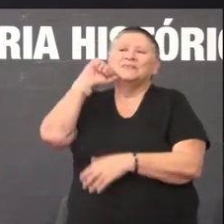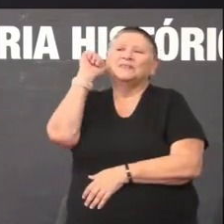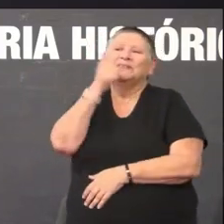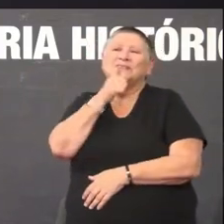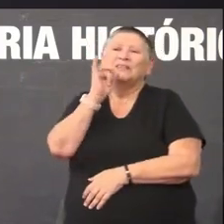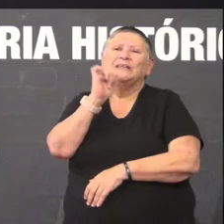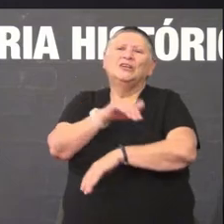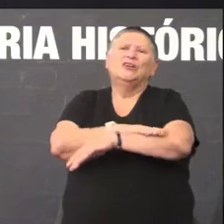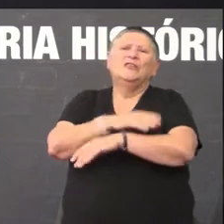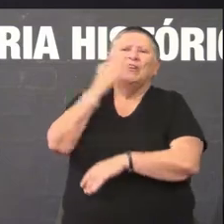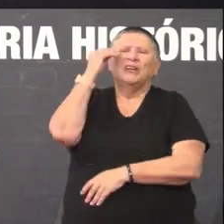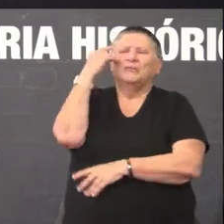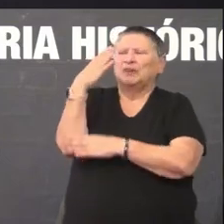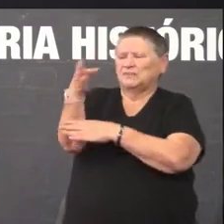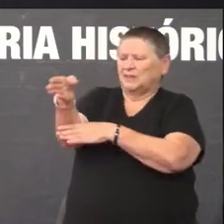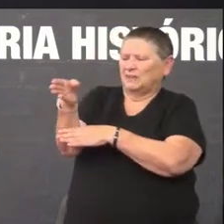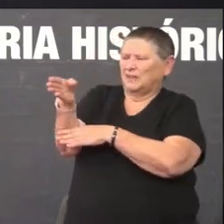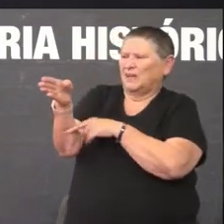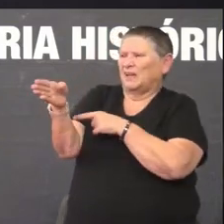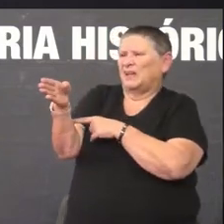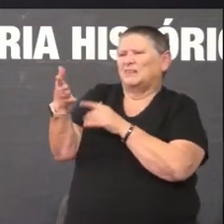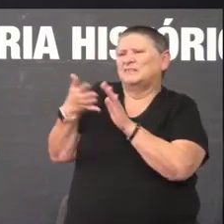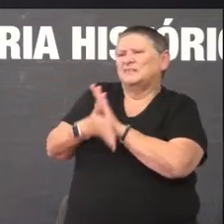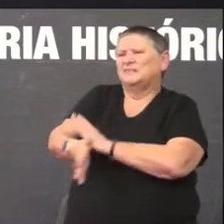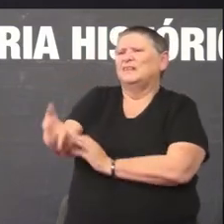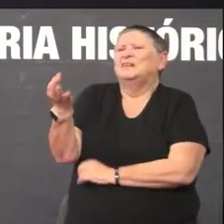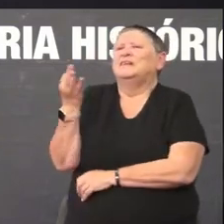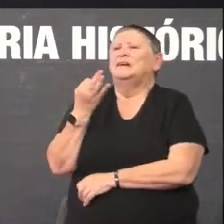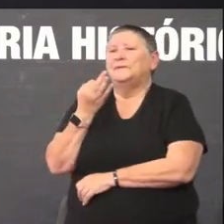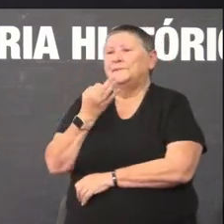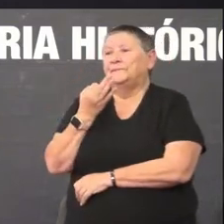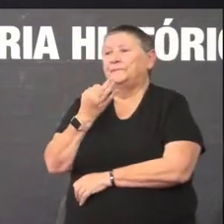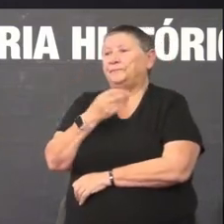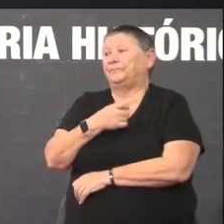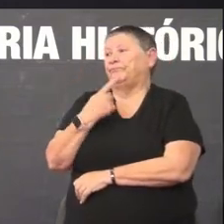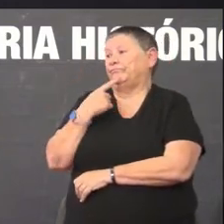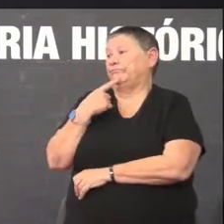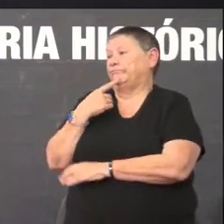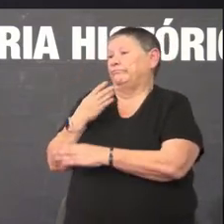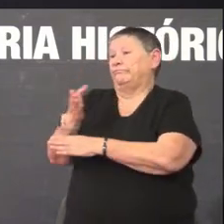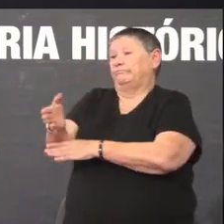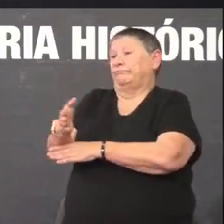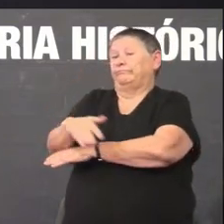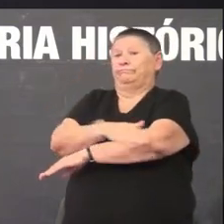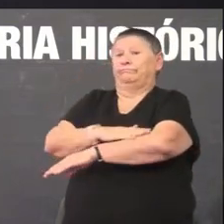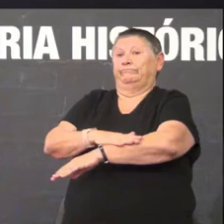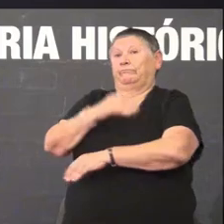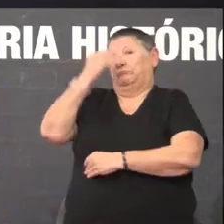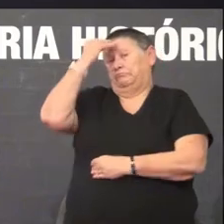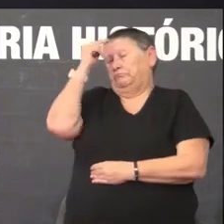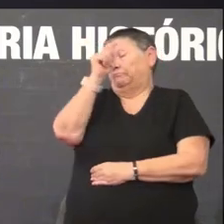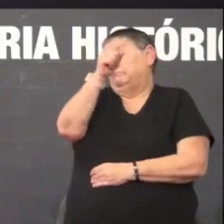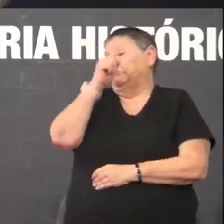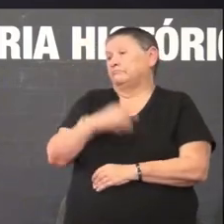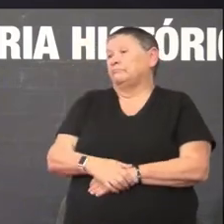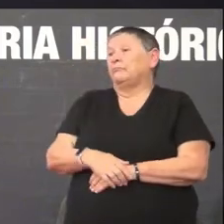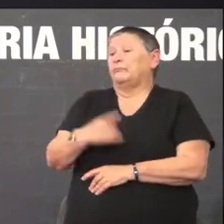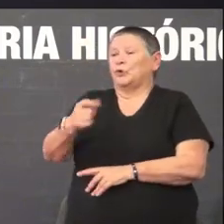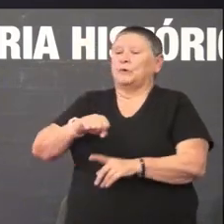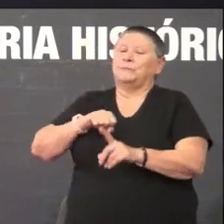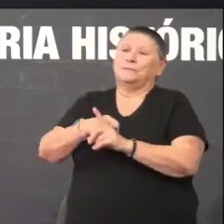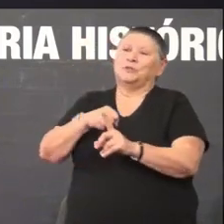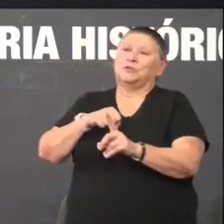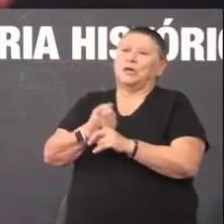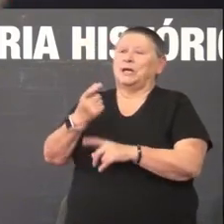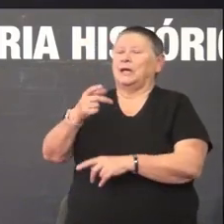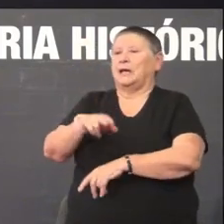que es un ataque al Estado. Ellos consideraron que esto era un ataque al Estado Y entonces presionaron a Javier de la Rosa hasta conseguir que en